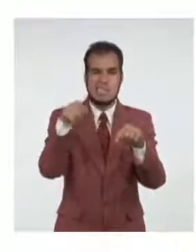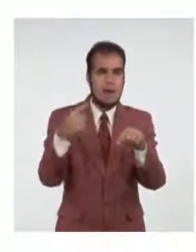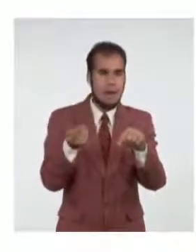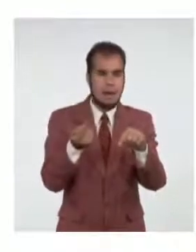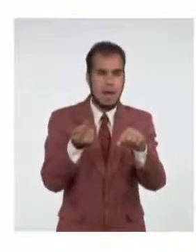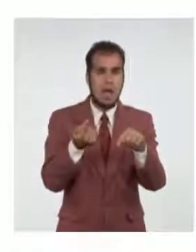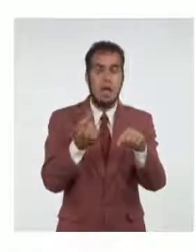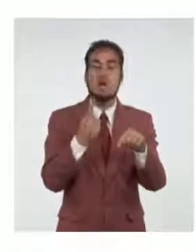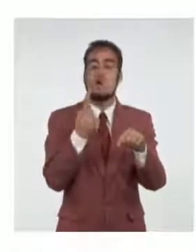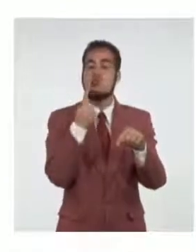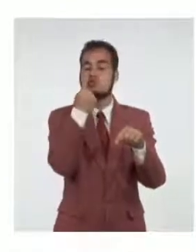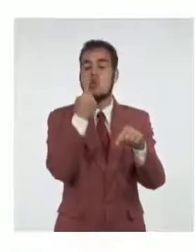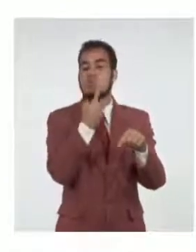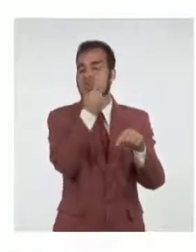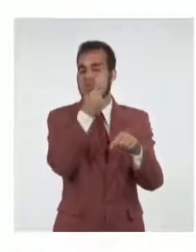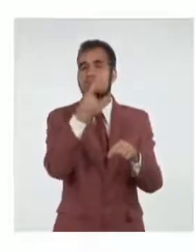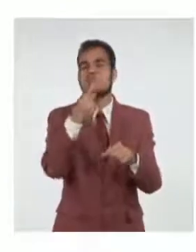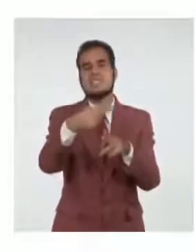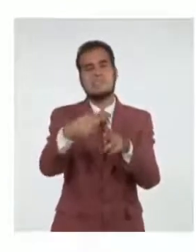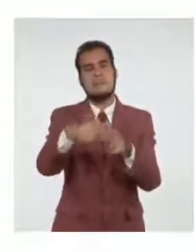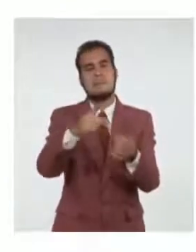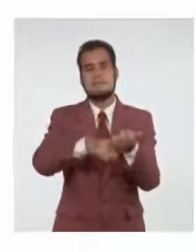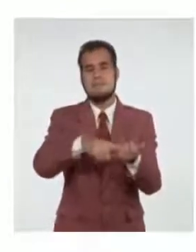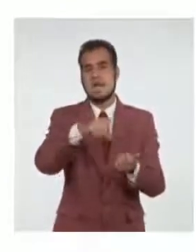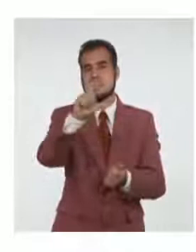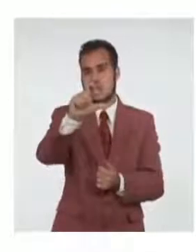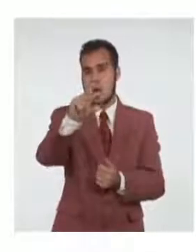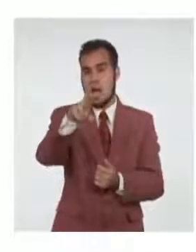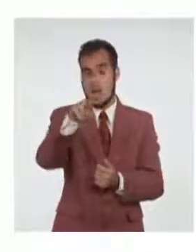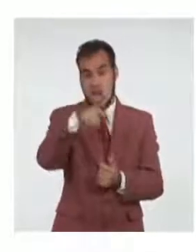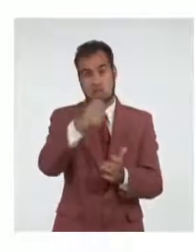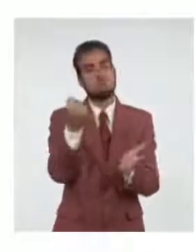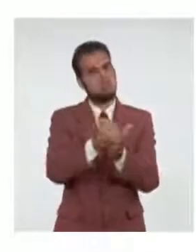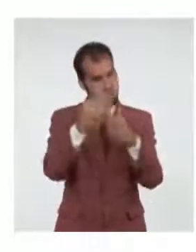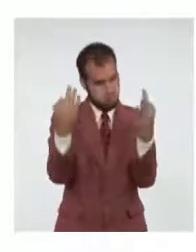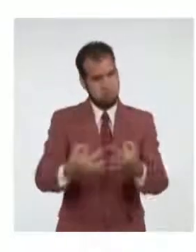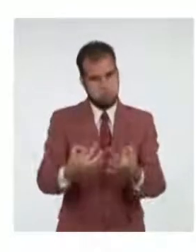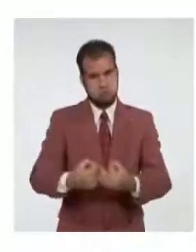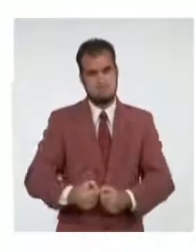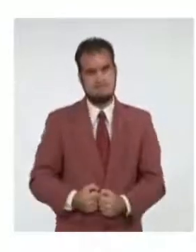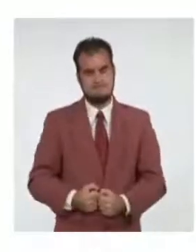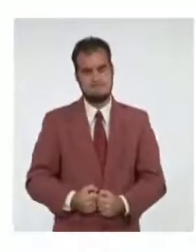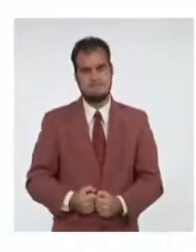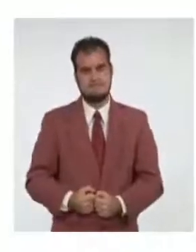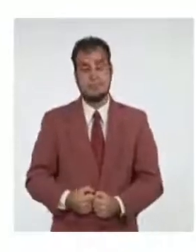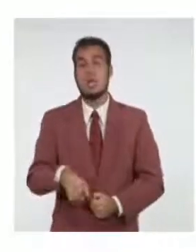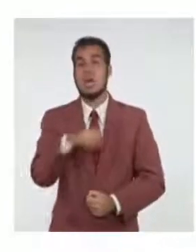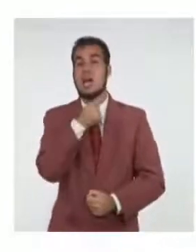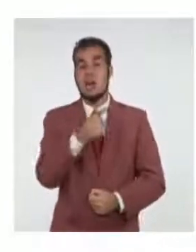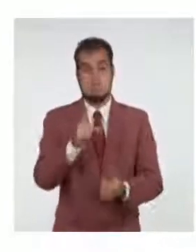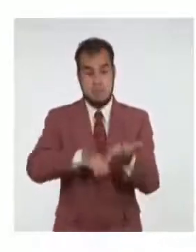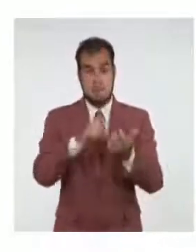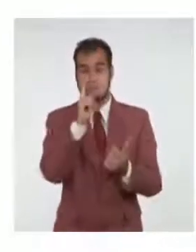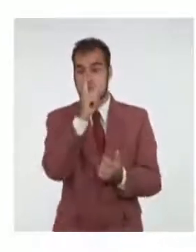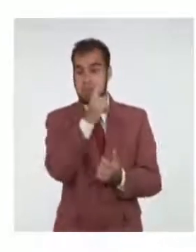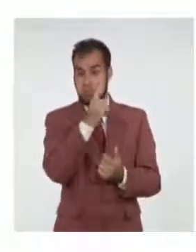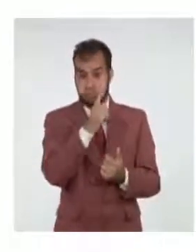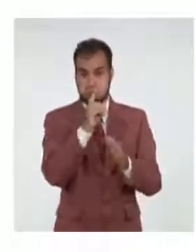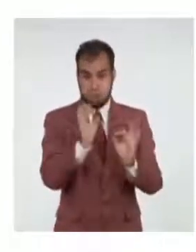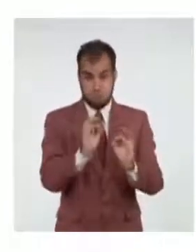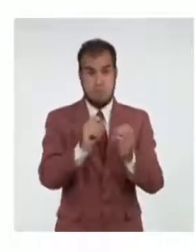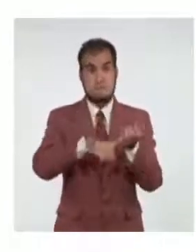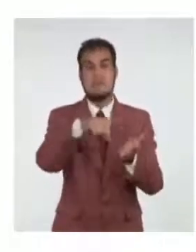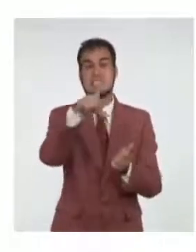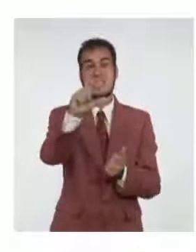PCR, que es lo que viene a confirmar esa positividad. Y si es PCR positivo, ya es un caso confirmado, que es el